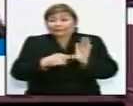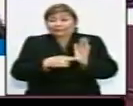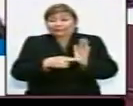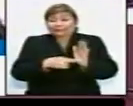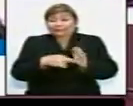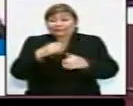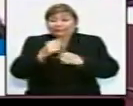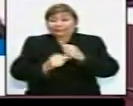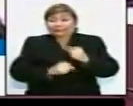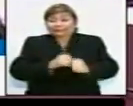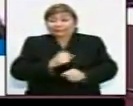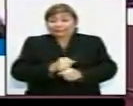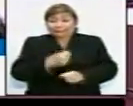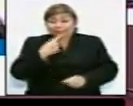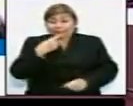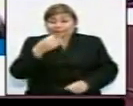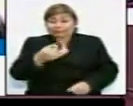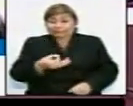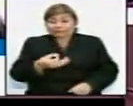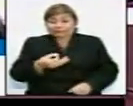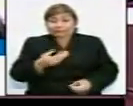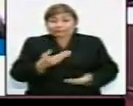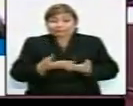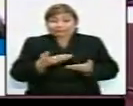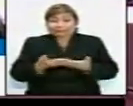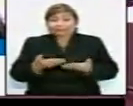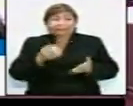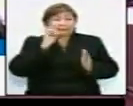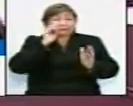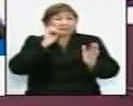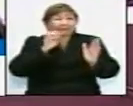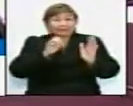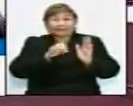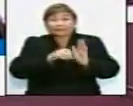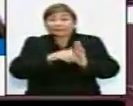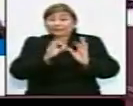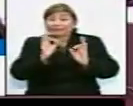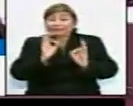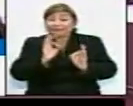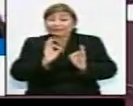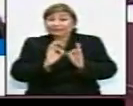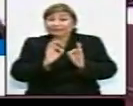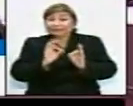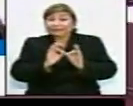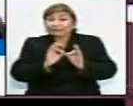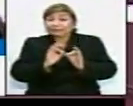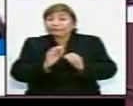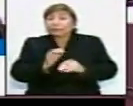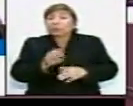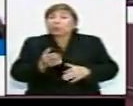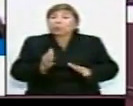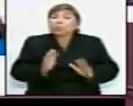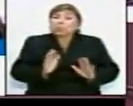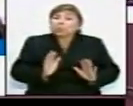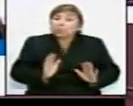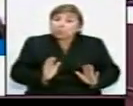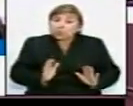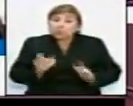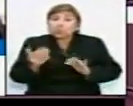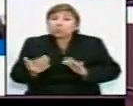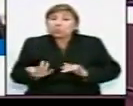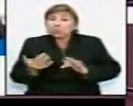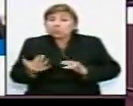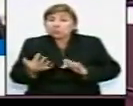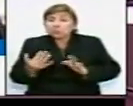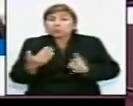de 2 años, ¿no es cierto? Es justamente el ejemplo que había puesto. Estamos precisándolo en la norma reglamentaria, que esperemos